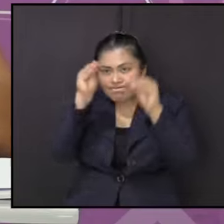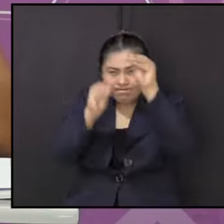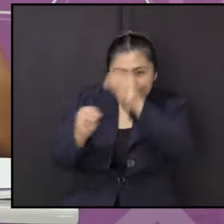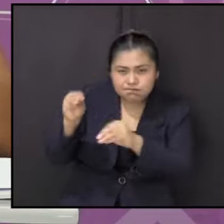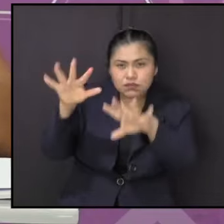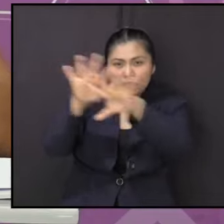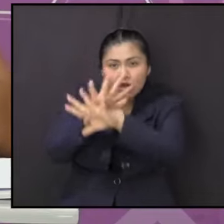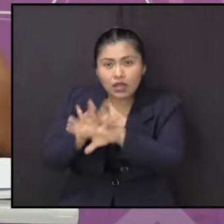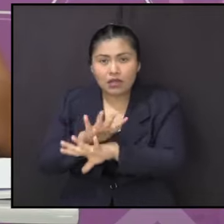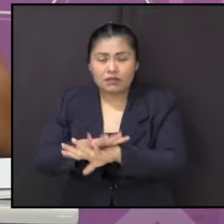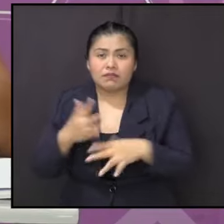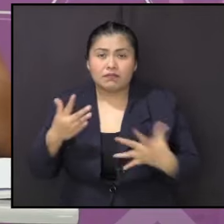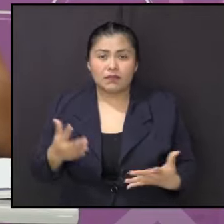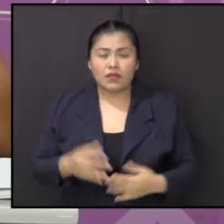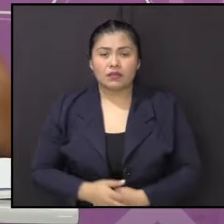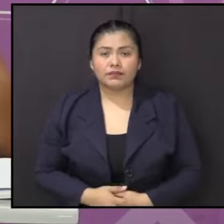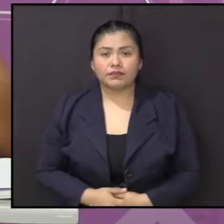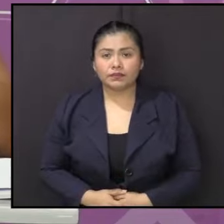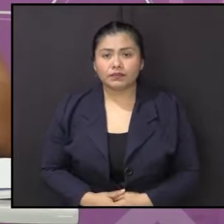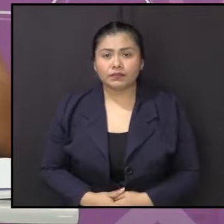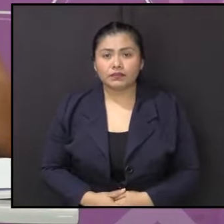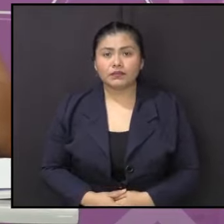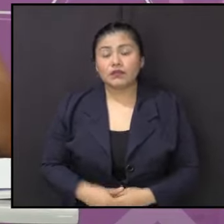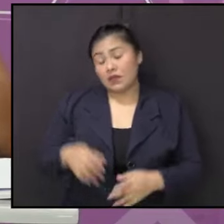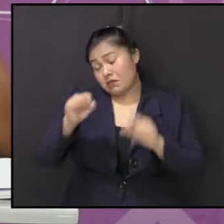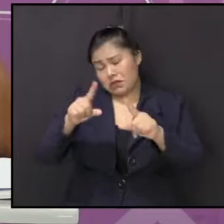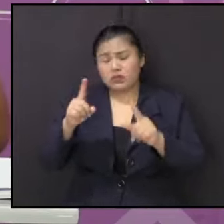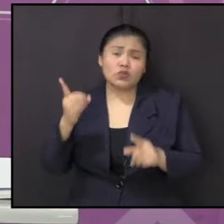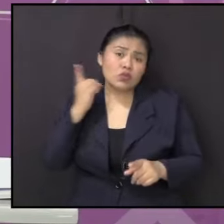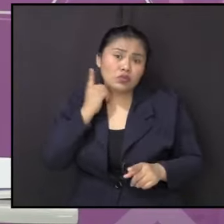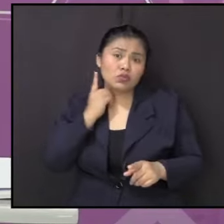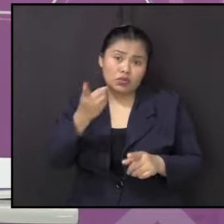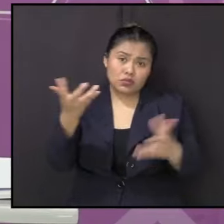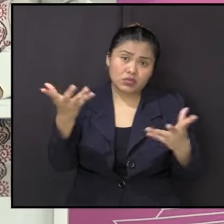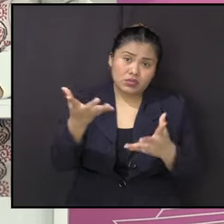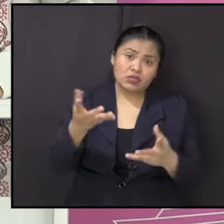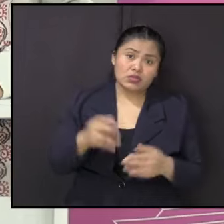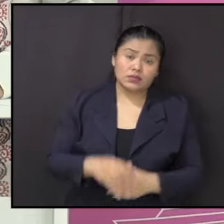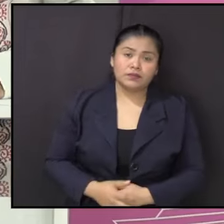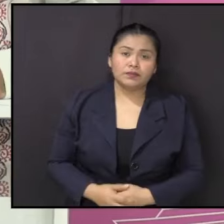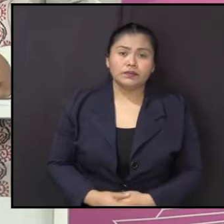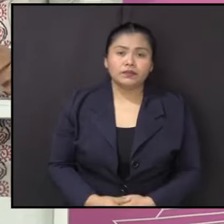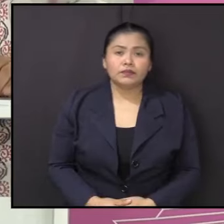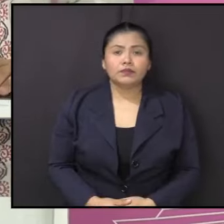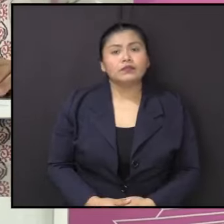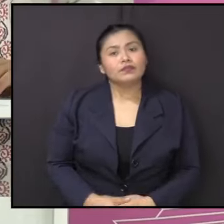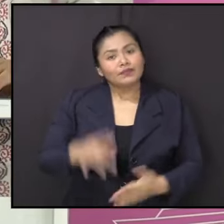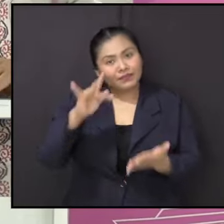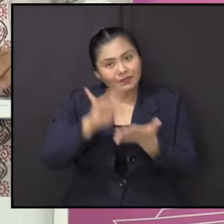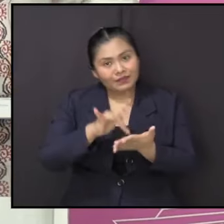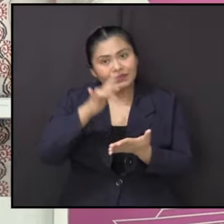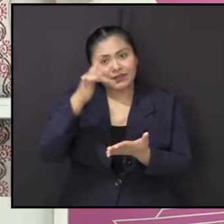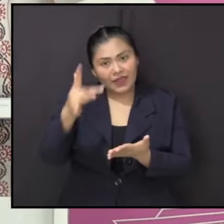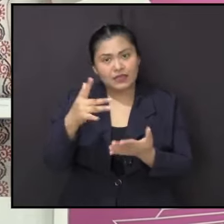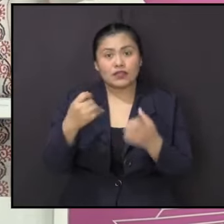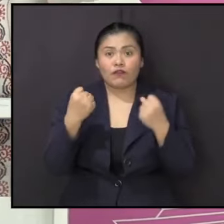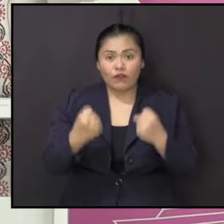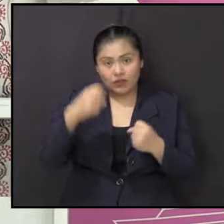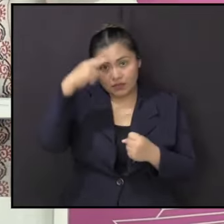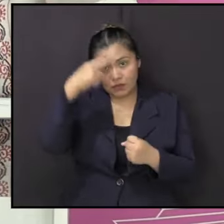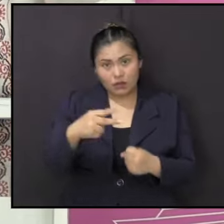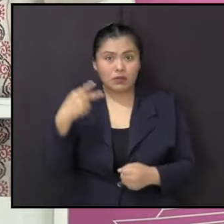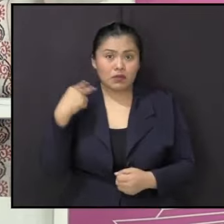nuestra normatividad, como es la facultad de un diputado que tiene que hacer. Gracias, candidata. Para la candidata de Fuerza por México, Veracruz,